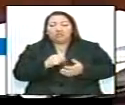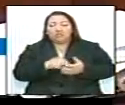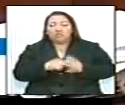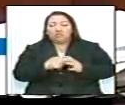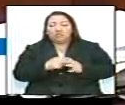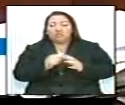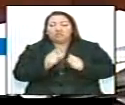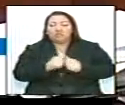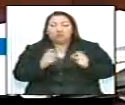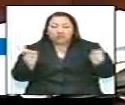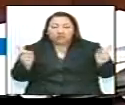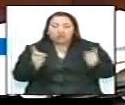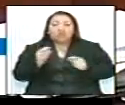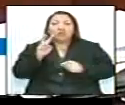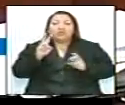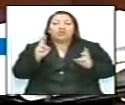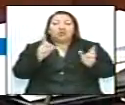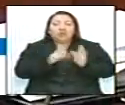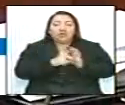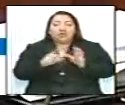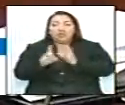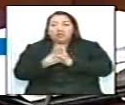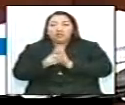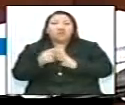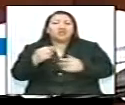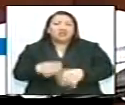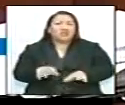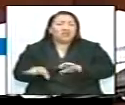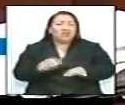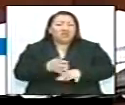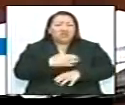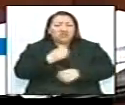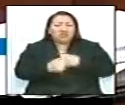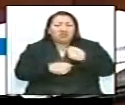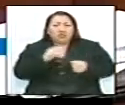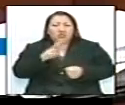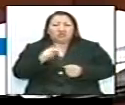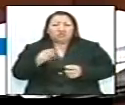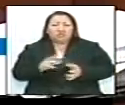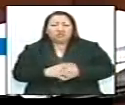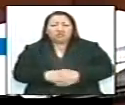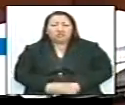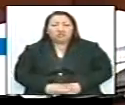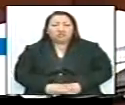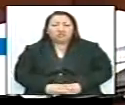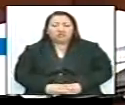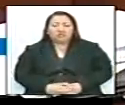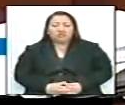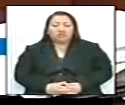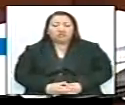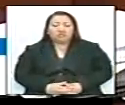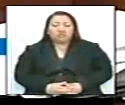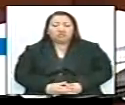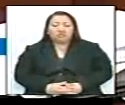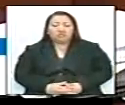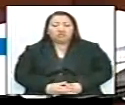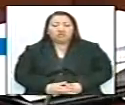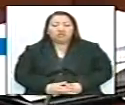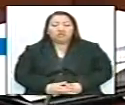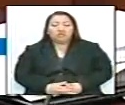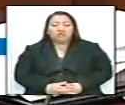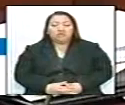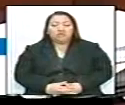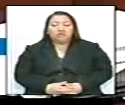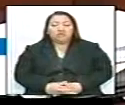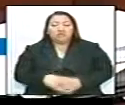divide, se acorta las dos legislaturas. Ya se hizo el año 2000. Termina la legislatura, la primera legislatura este año,